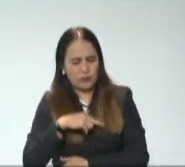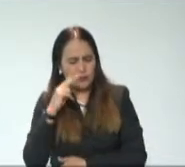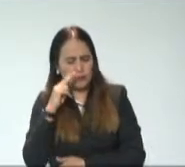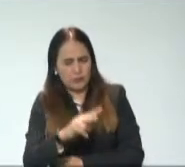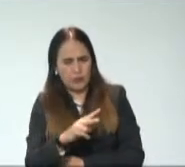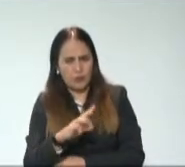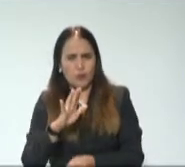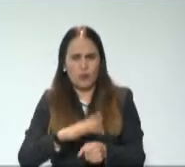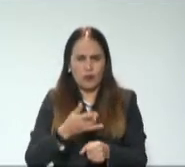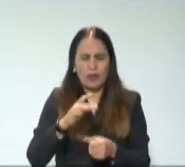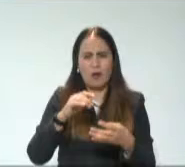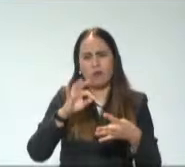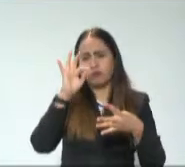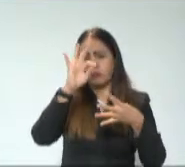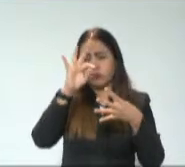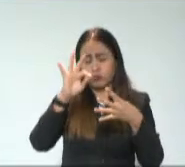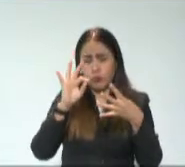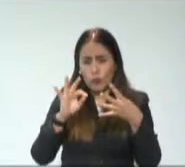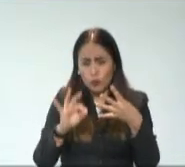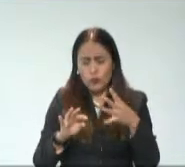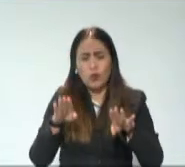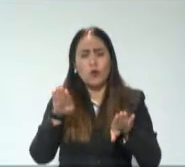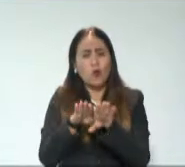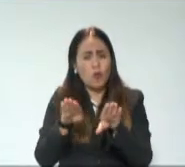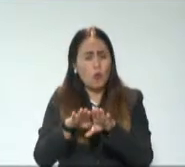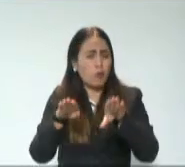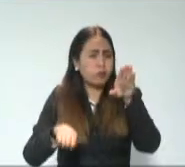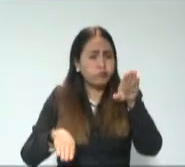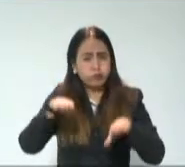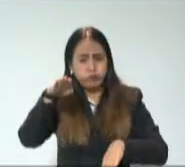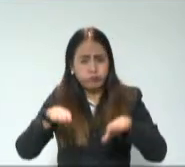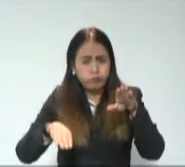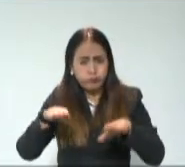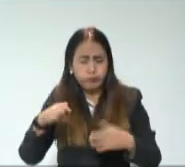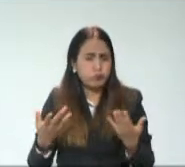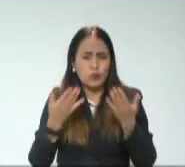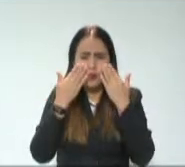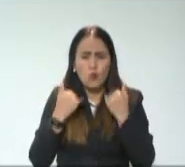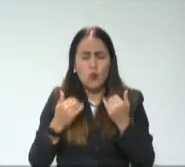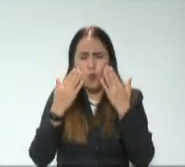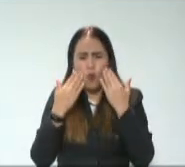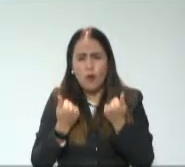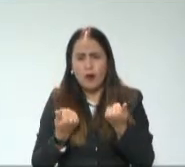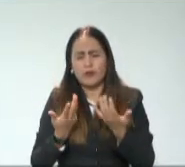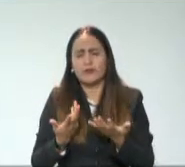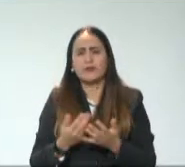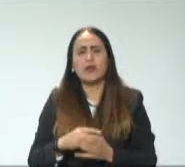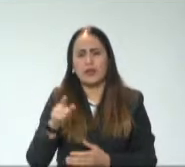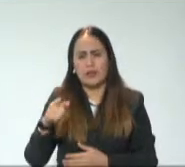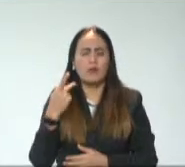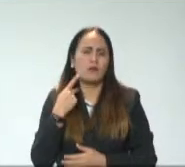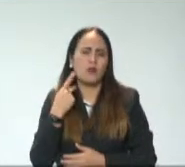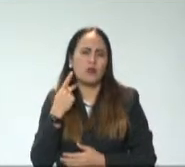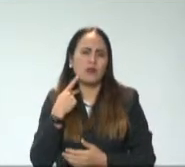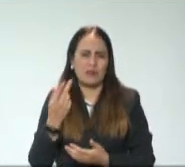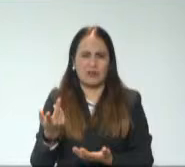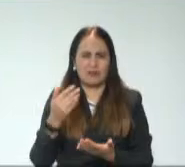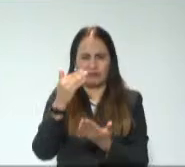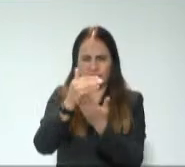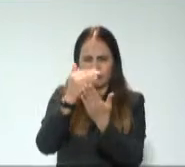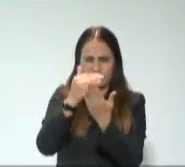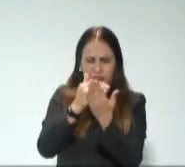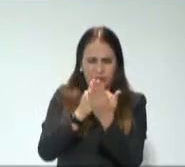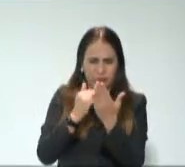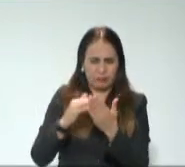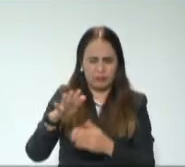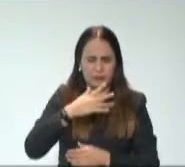muchos indicadores que midan el impacto de las mismas en objetivos más globales de política pública entonces eh